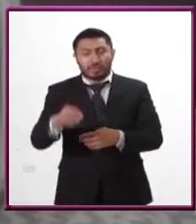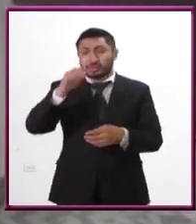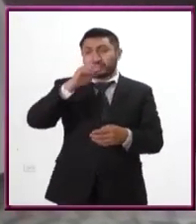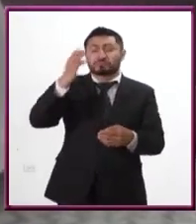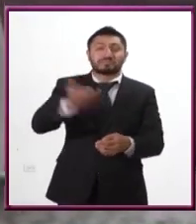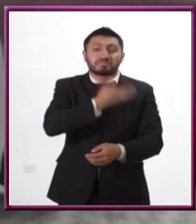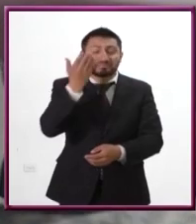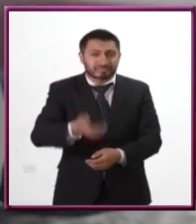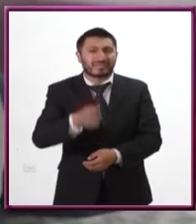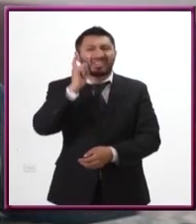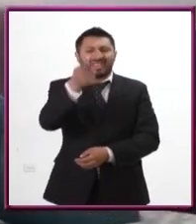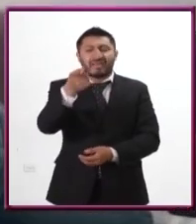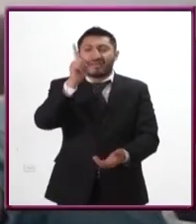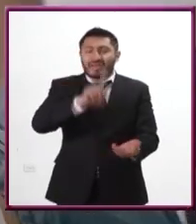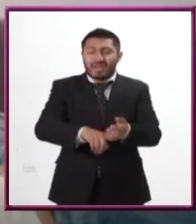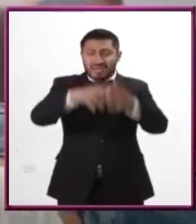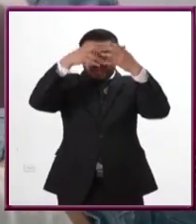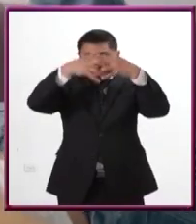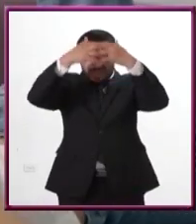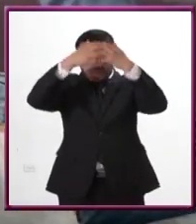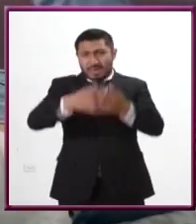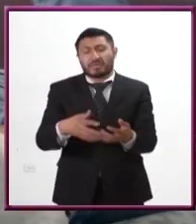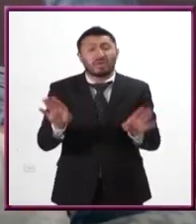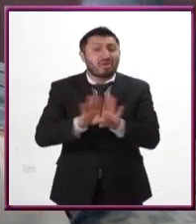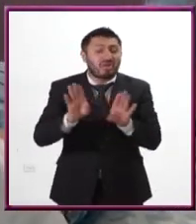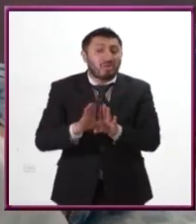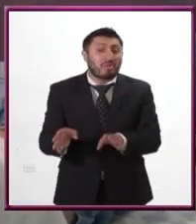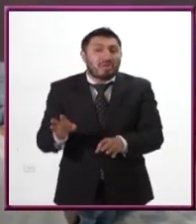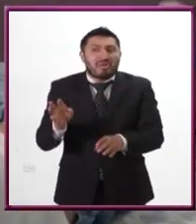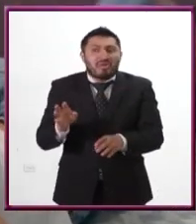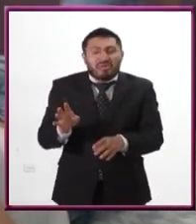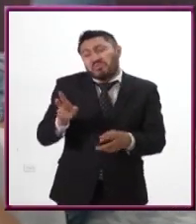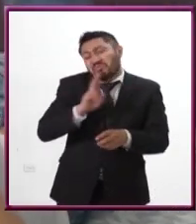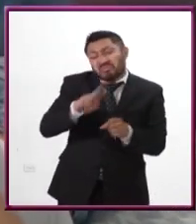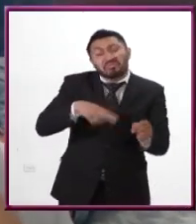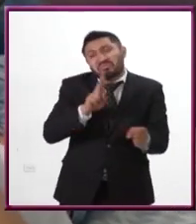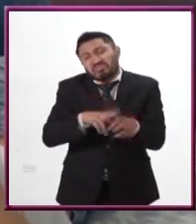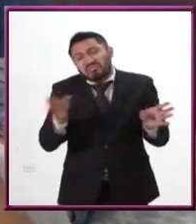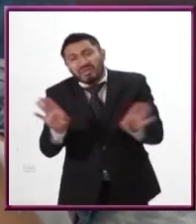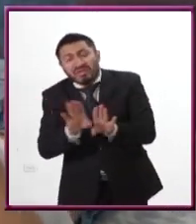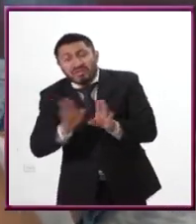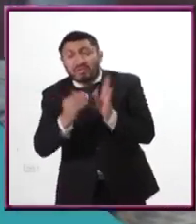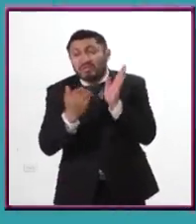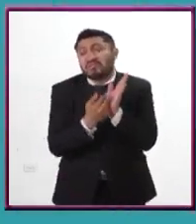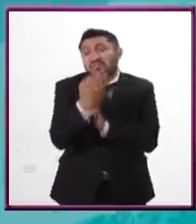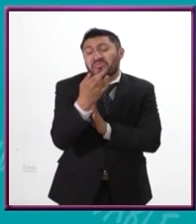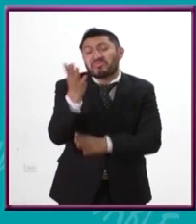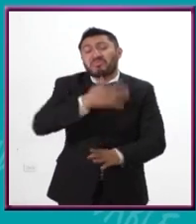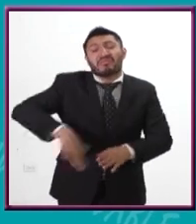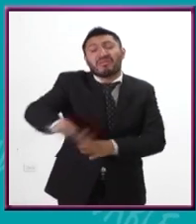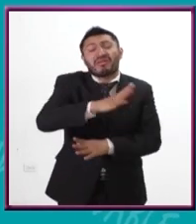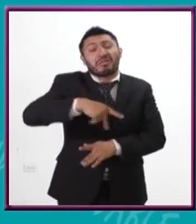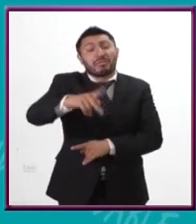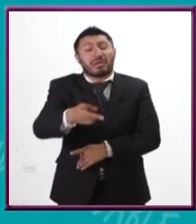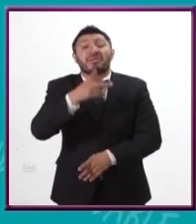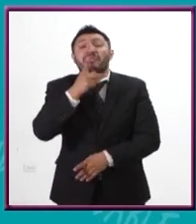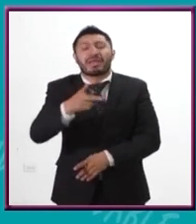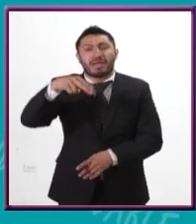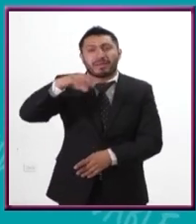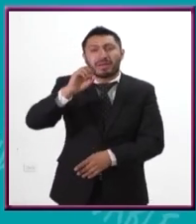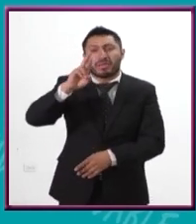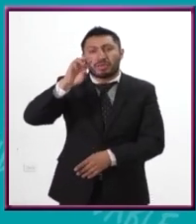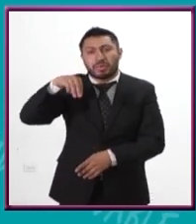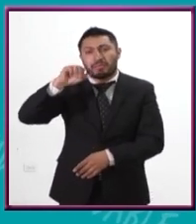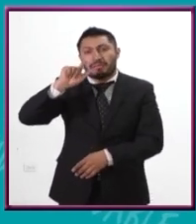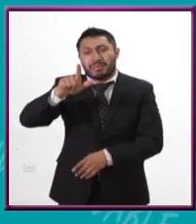que son las que tienen un cerebro cuyo funcionamiento se considera normal por ser el que predomina en la mayoría. Pero aquí la palabra